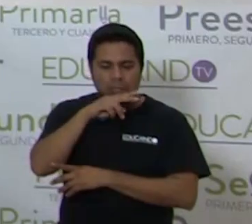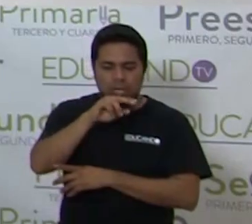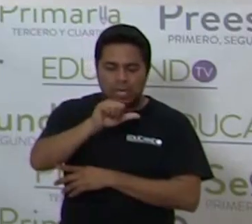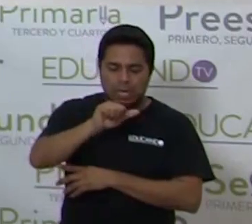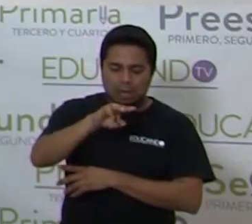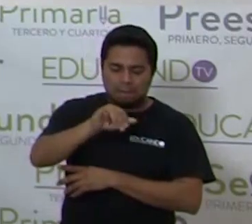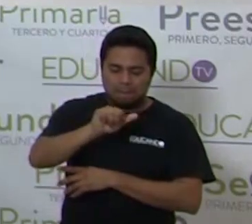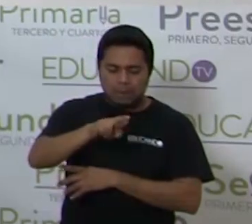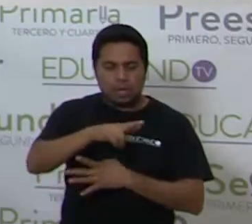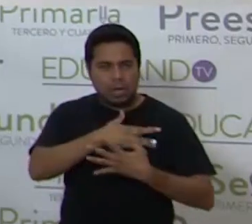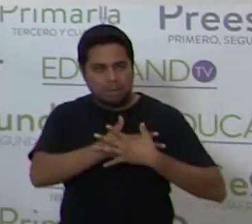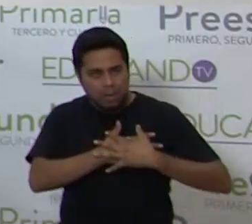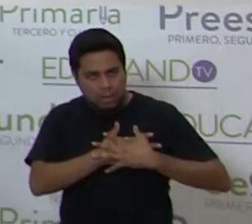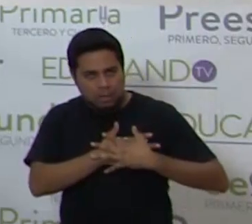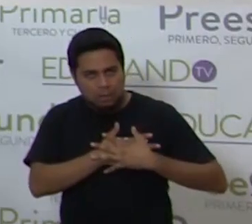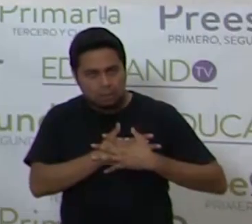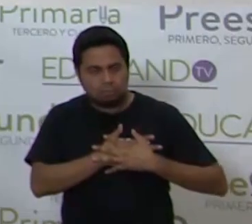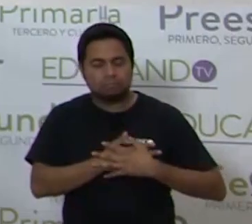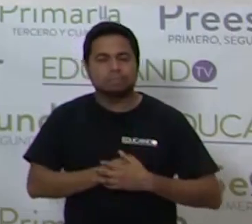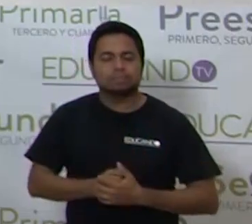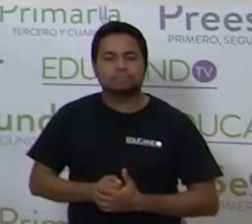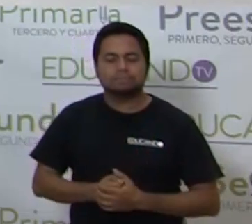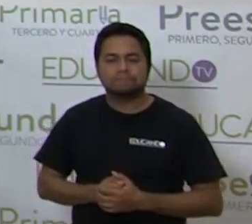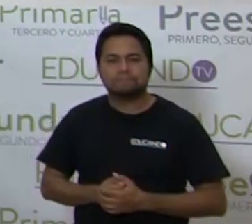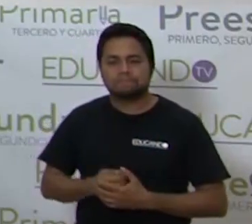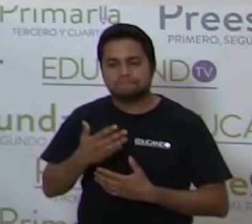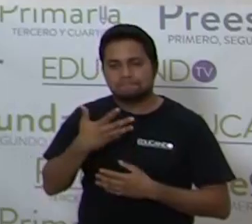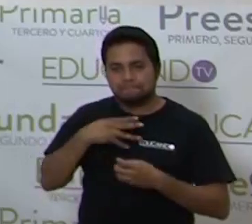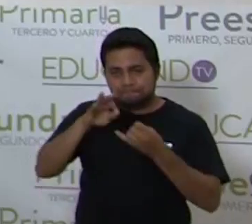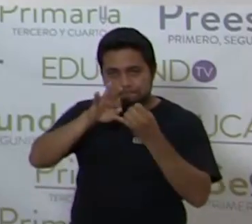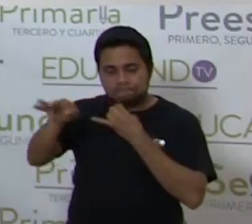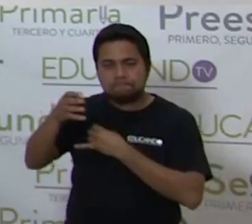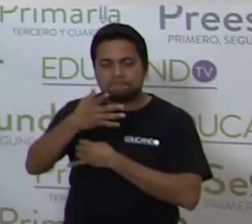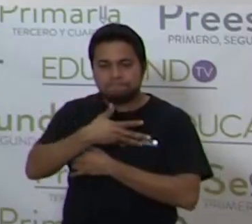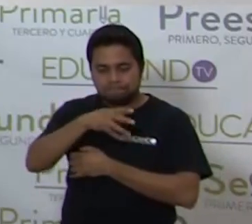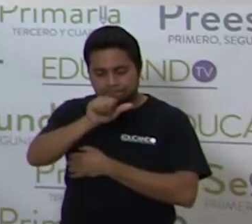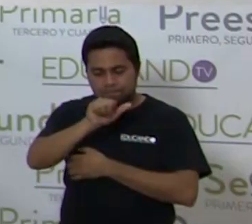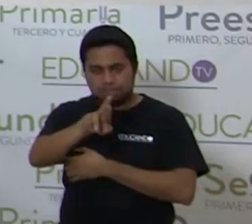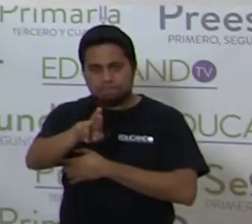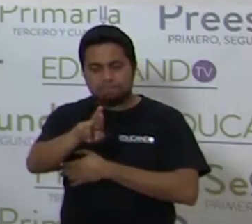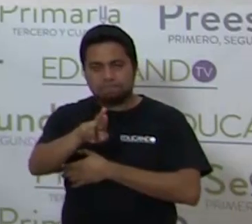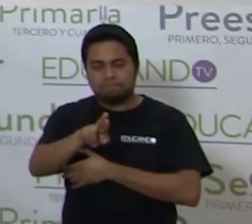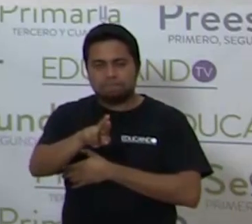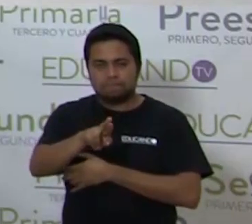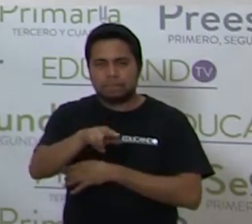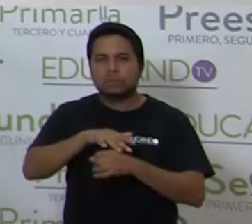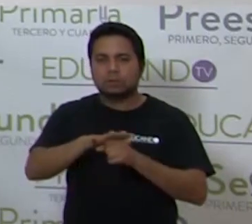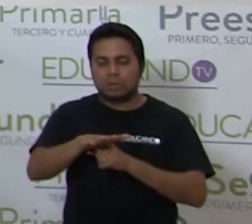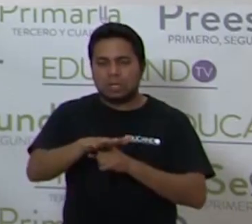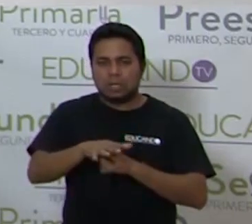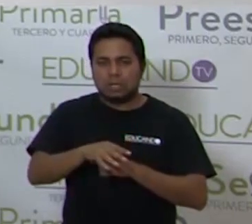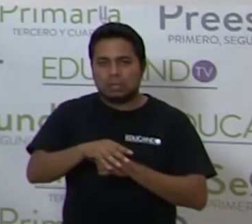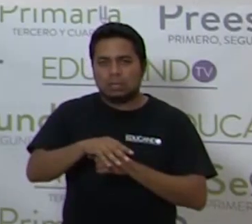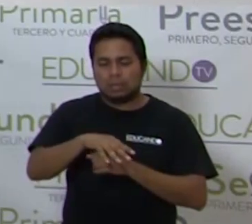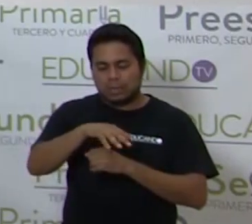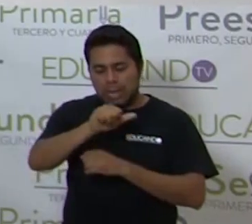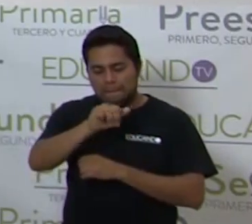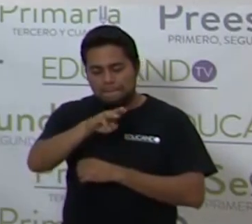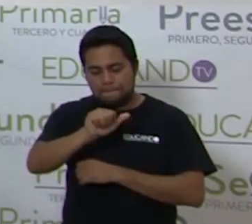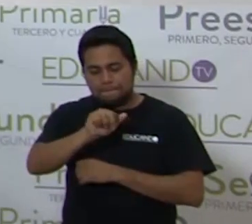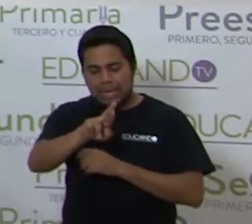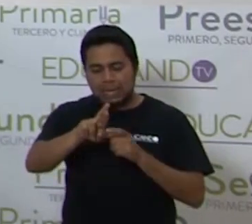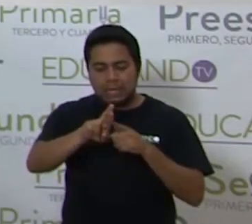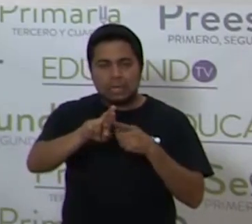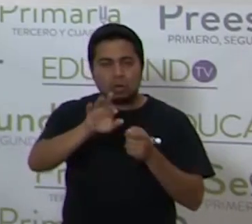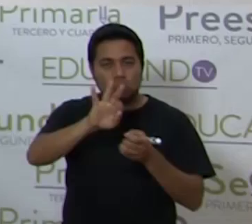amar. Bien, tenemos la terminación ar. ¿Estamos de